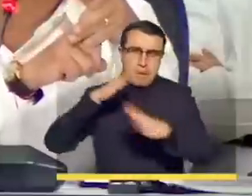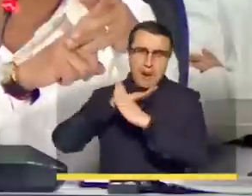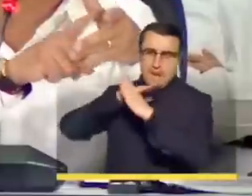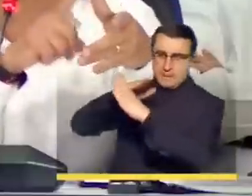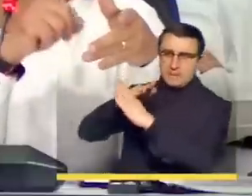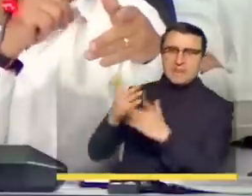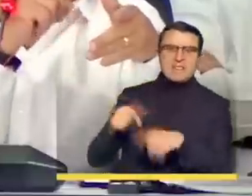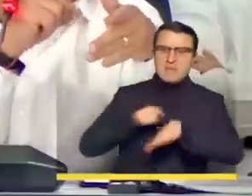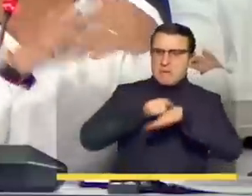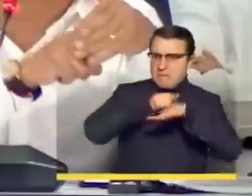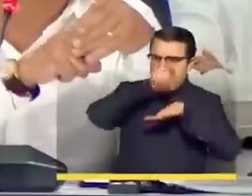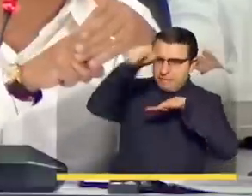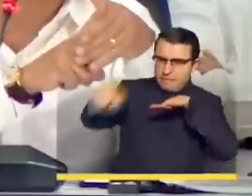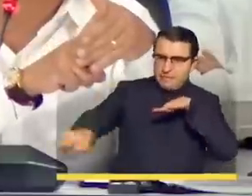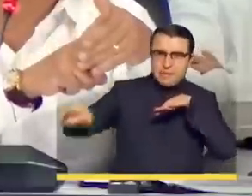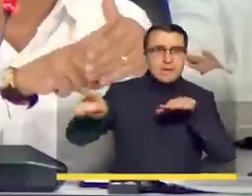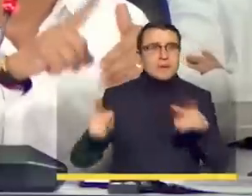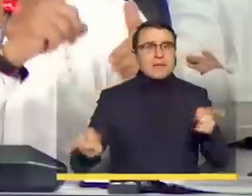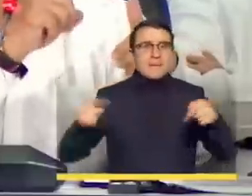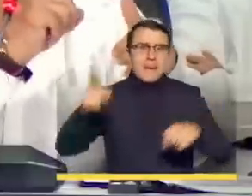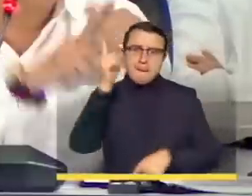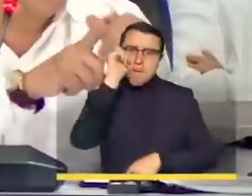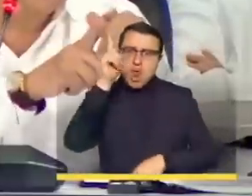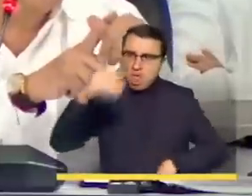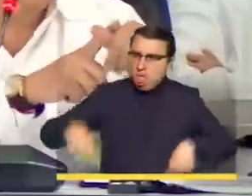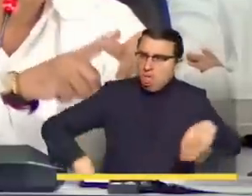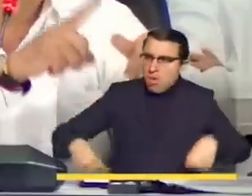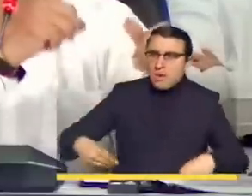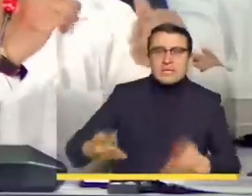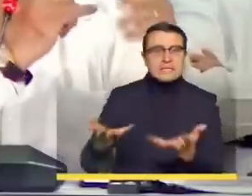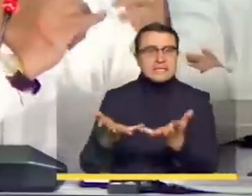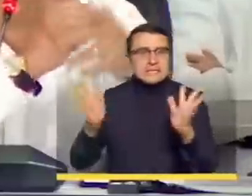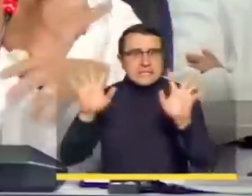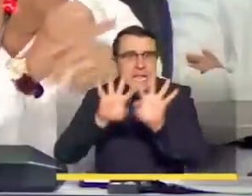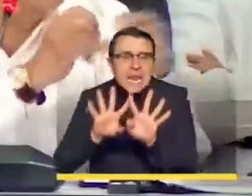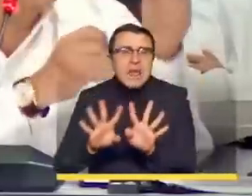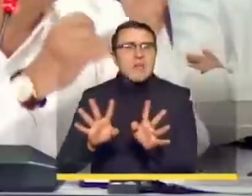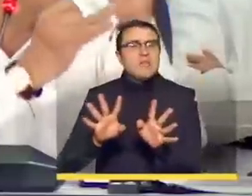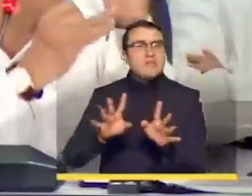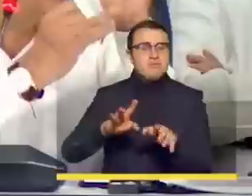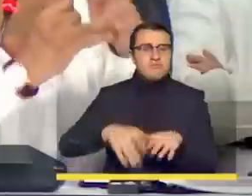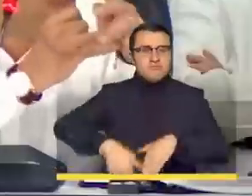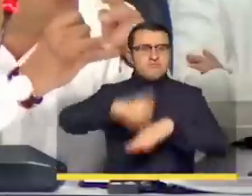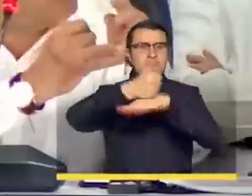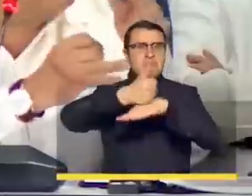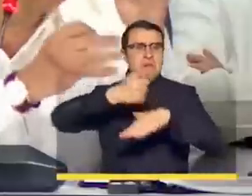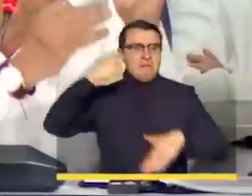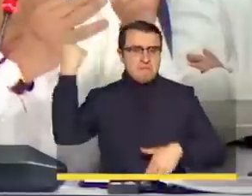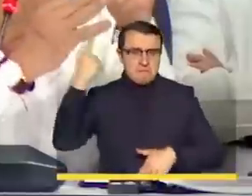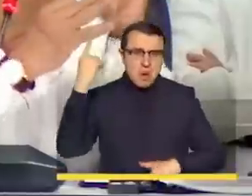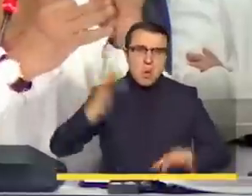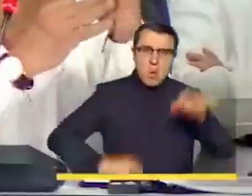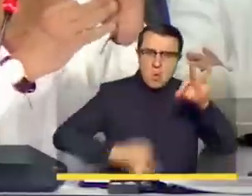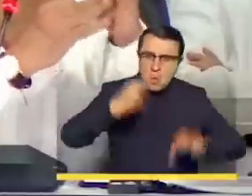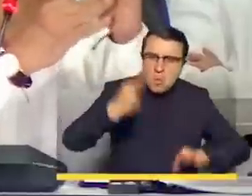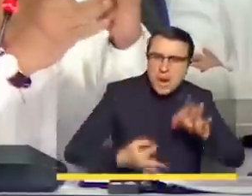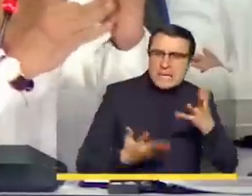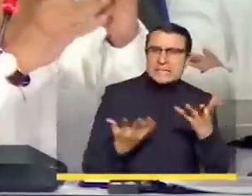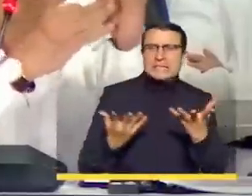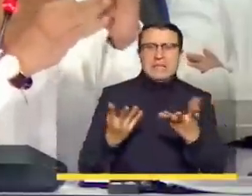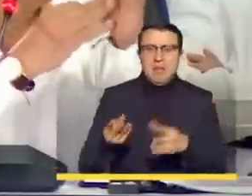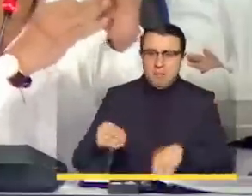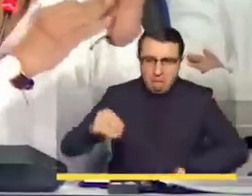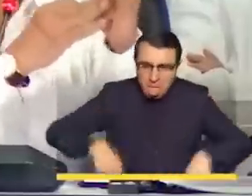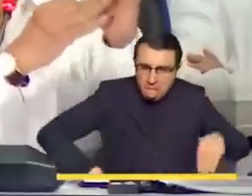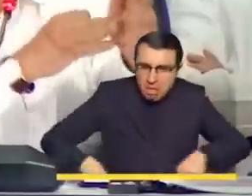comprar misiles, para comprar políticos, para comprar senadores, para comprar generales, para comprar jueces, para